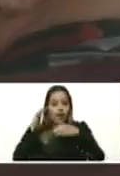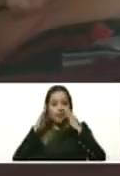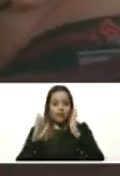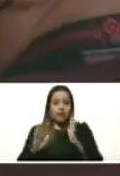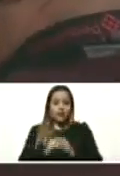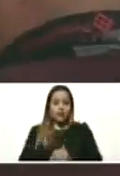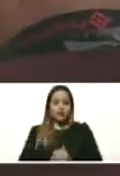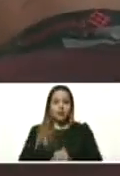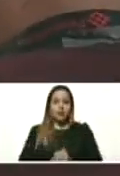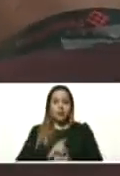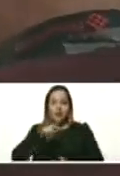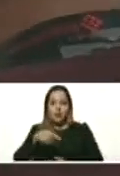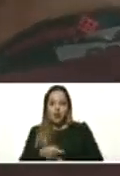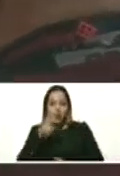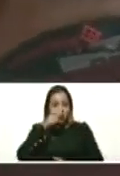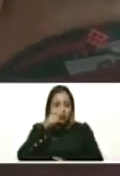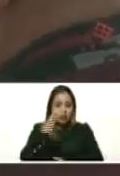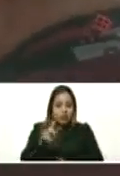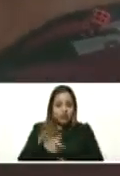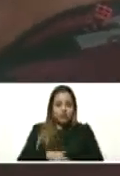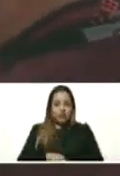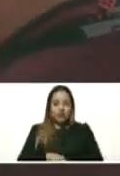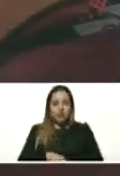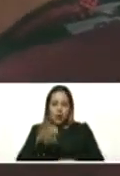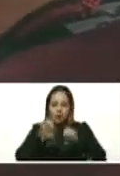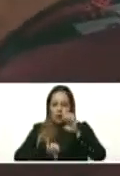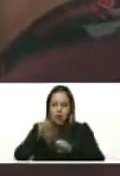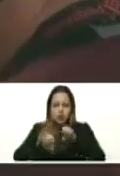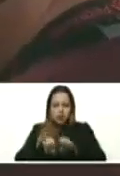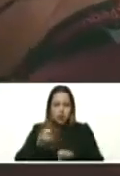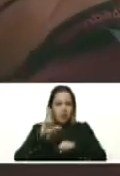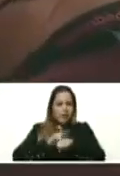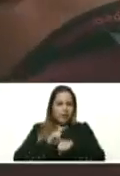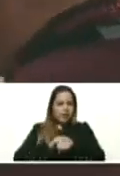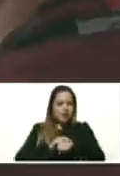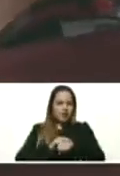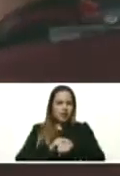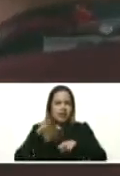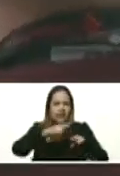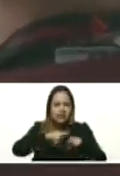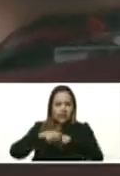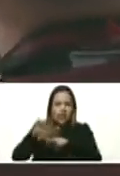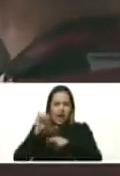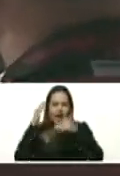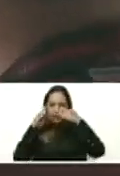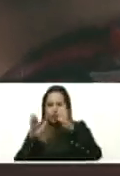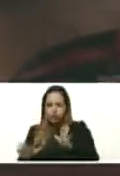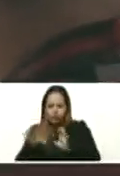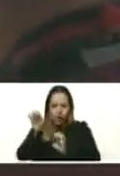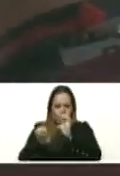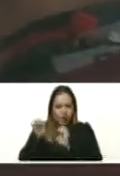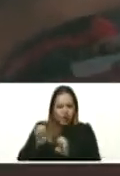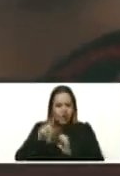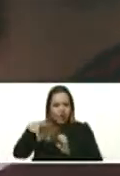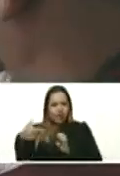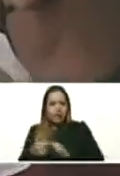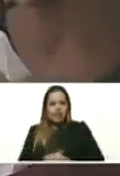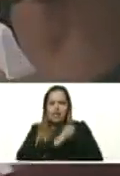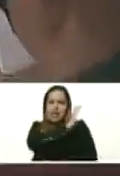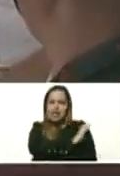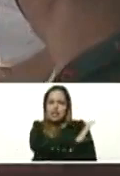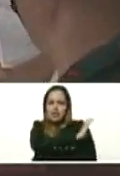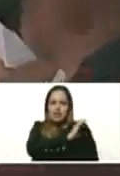de observación donde la médico o la pediatra va a evaluar al niño y bueno, y luego el área de clínica propiamente